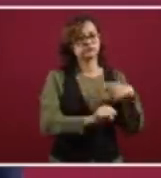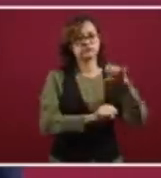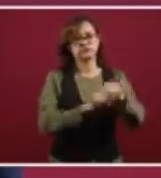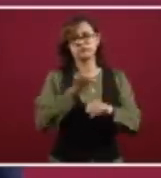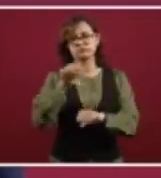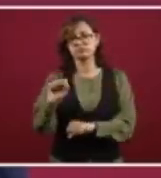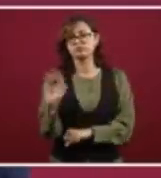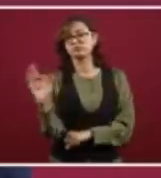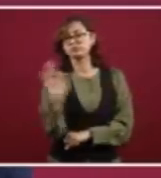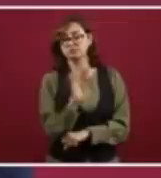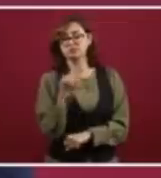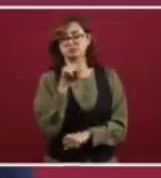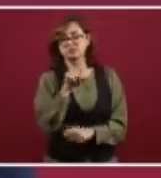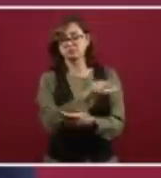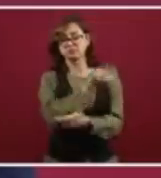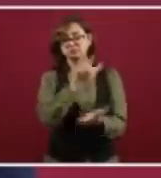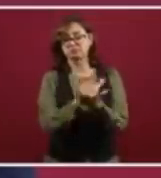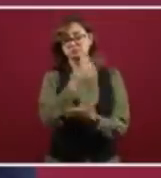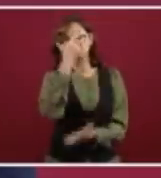presuntos delincuentes.